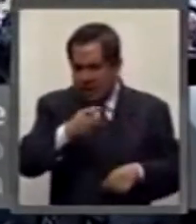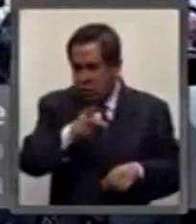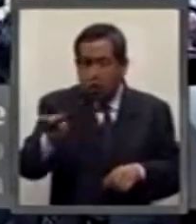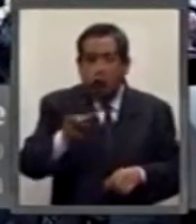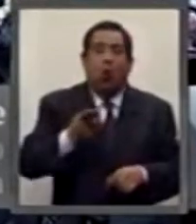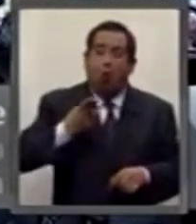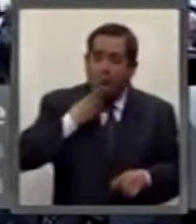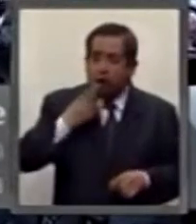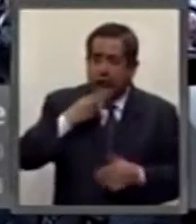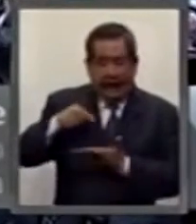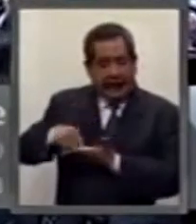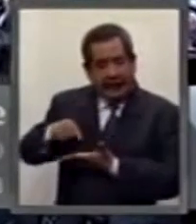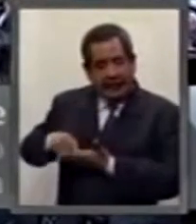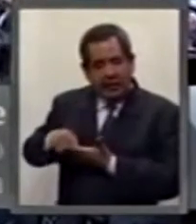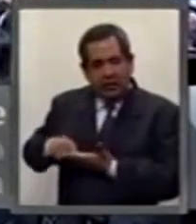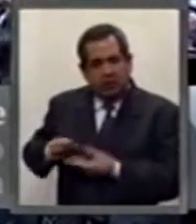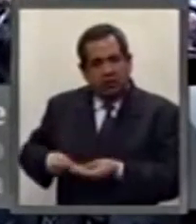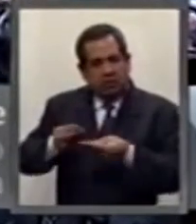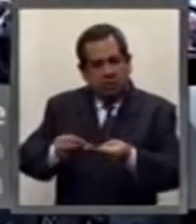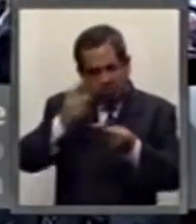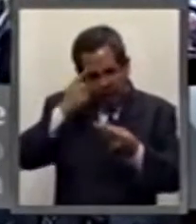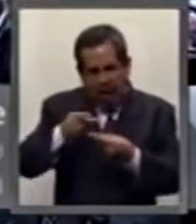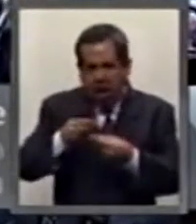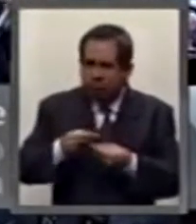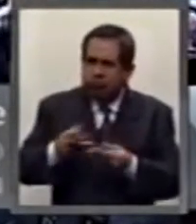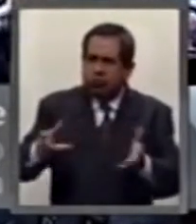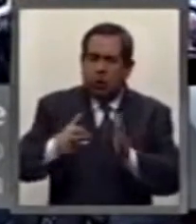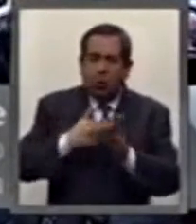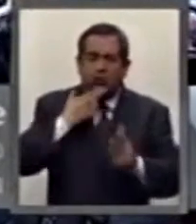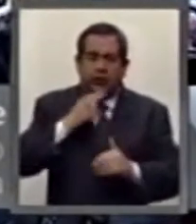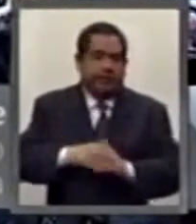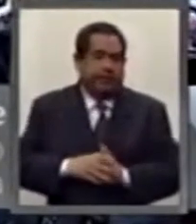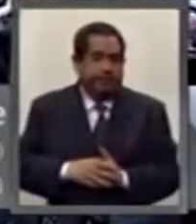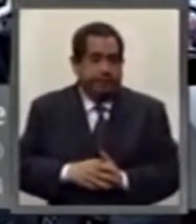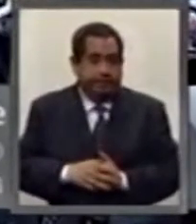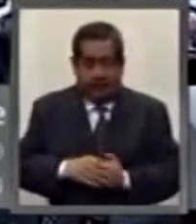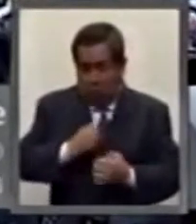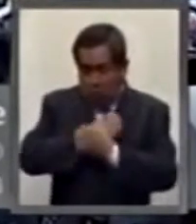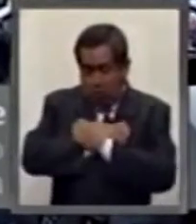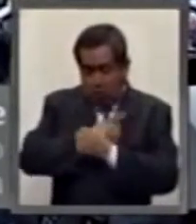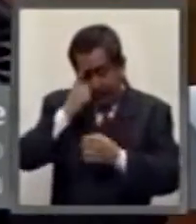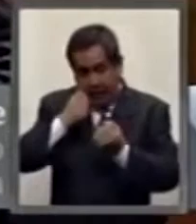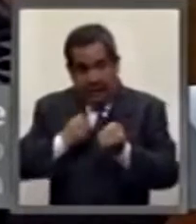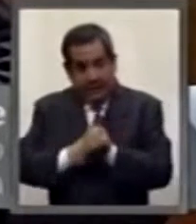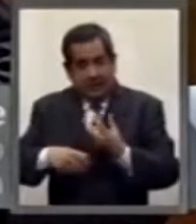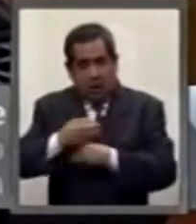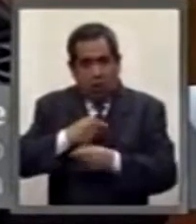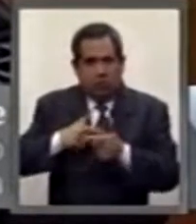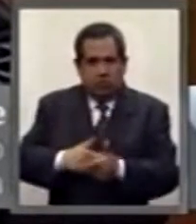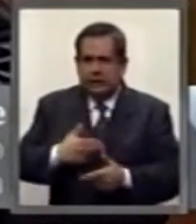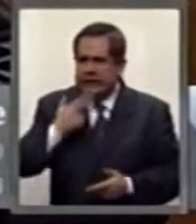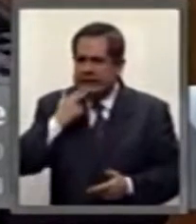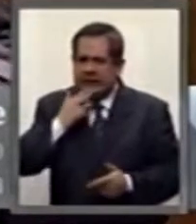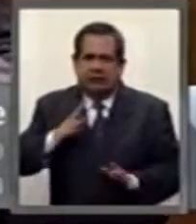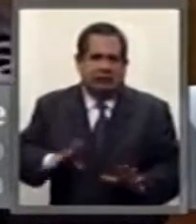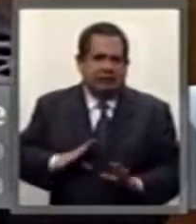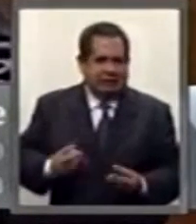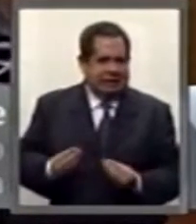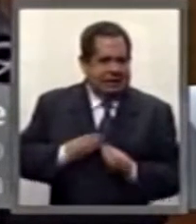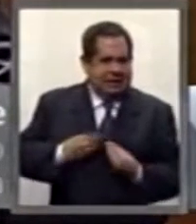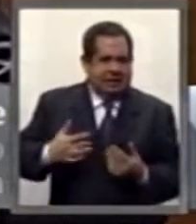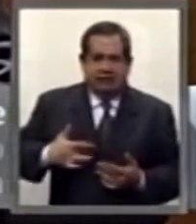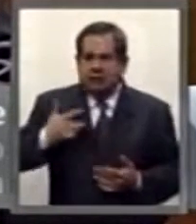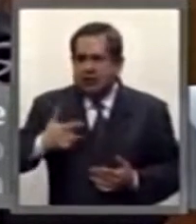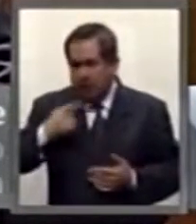utilicen estos valores que creemos que pueden ser de gran utilidad. La educación para el desarrollo sustentable favorece y estimula el desarrollo armónico de